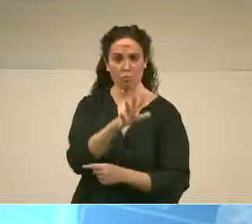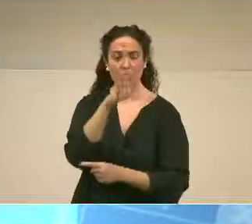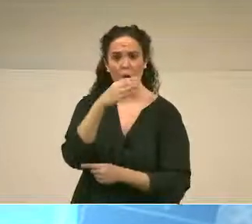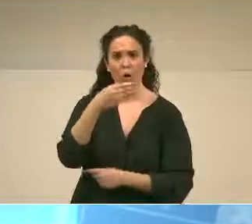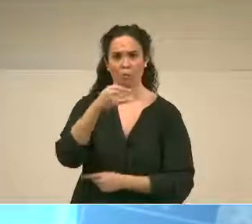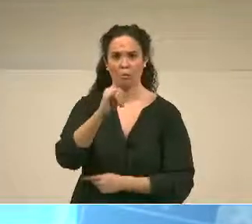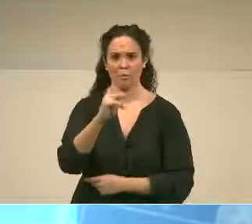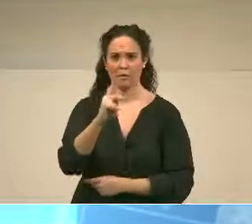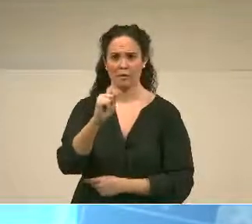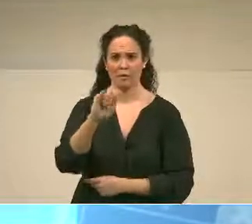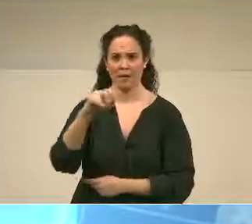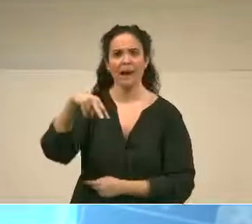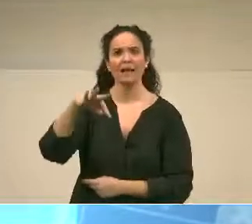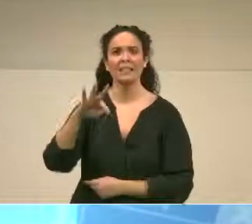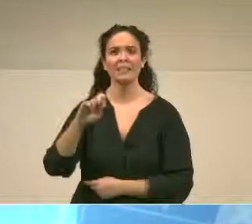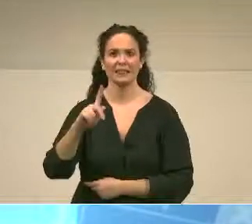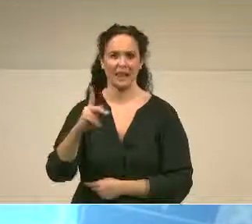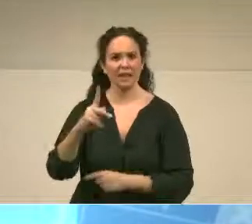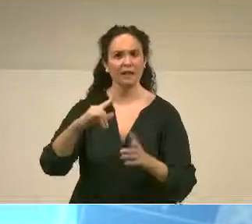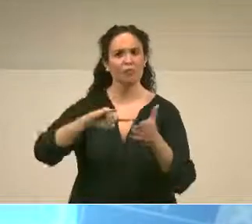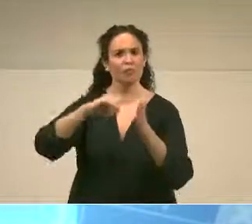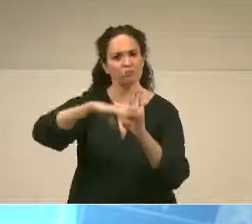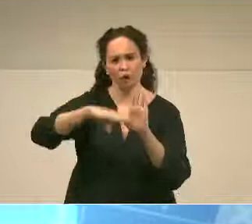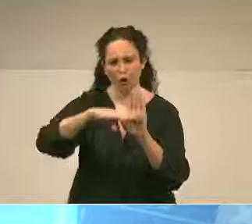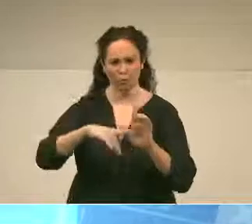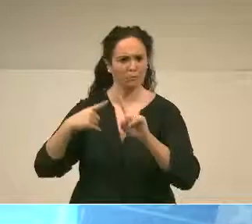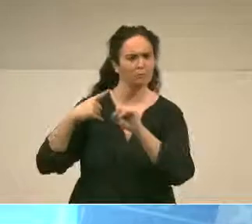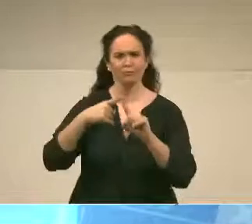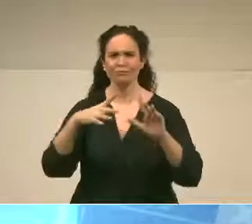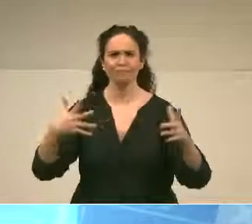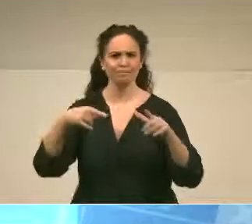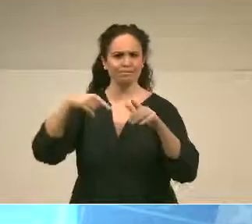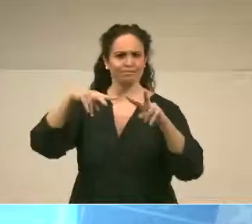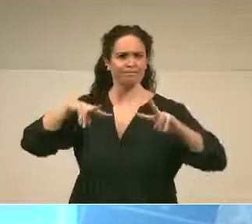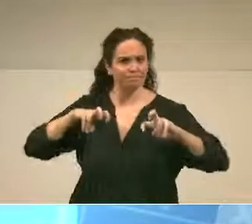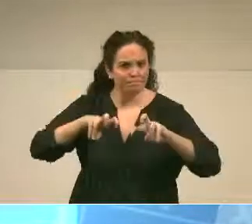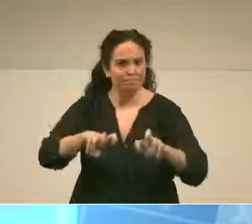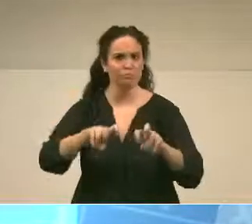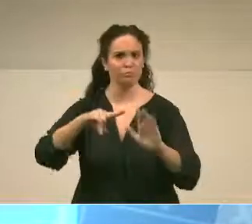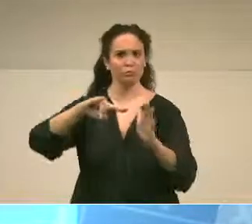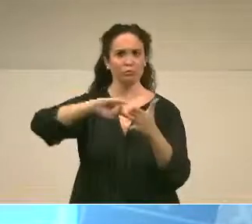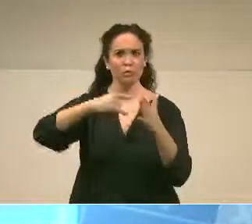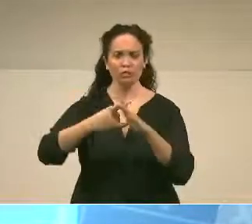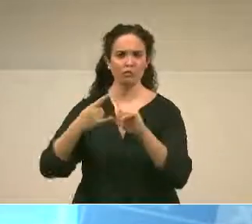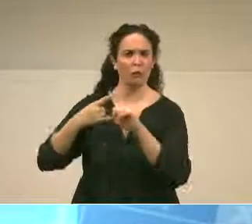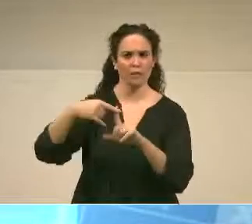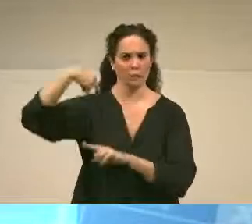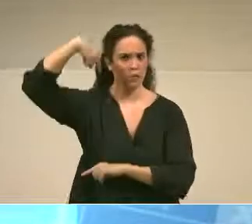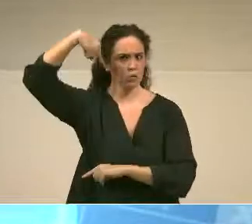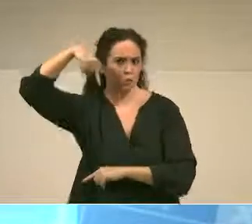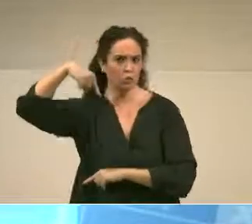programari buruzkoa. Programa honek Euskadiko enpresetako ikerkuntza eta garapen proiektuetarako doktoreak eta doktore